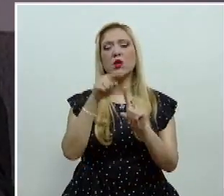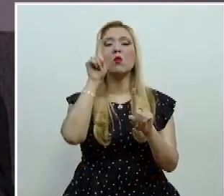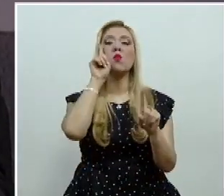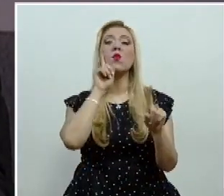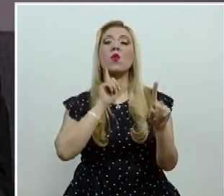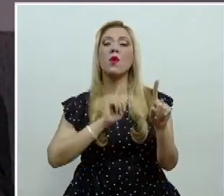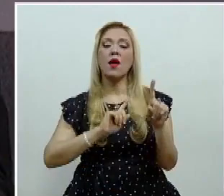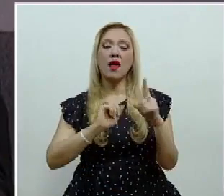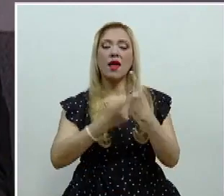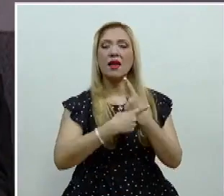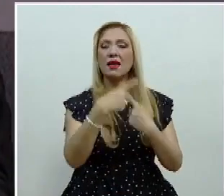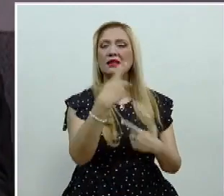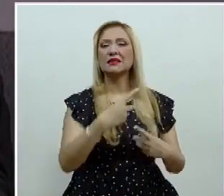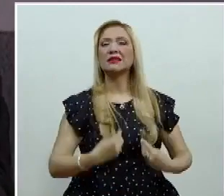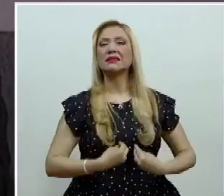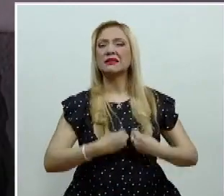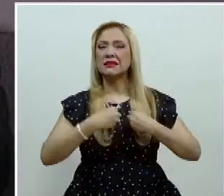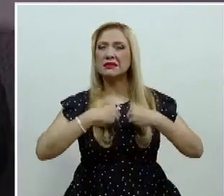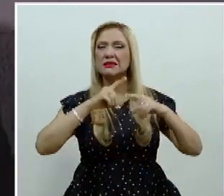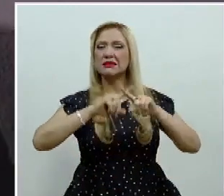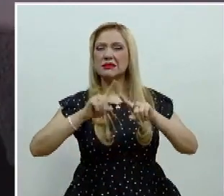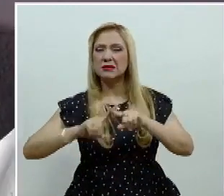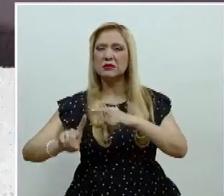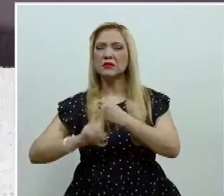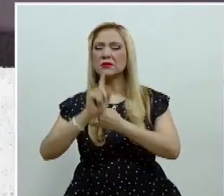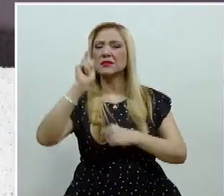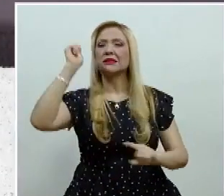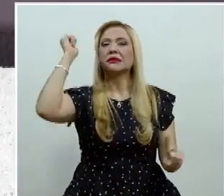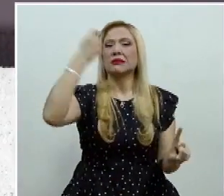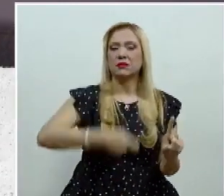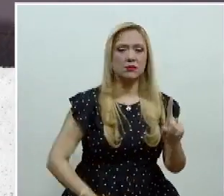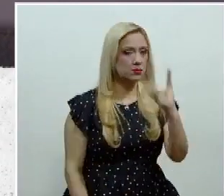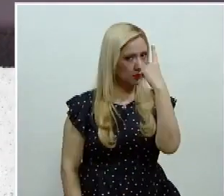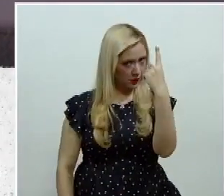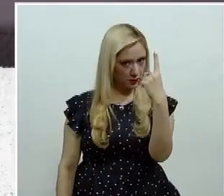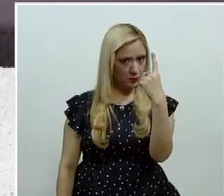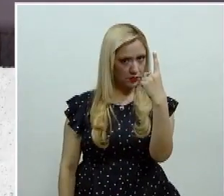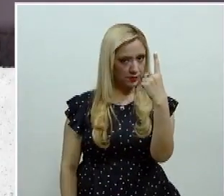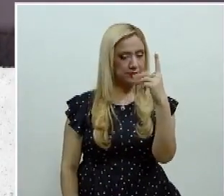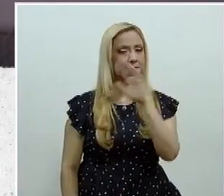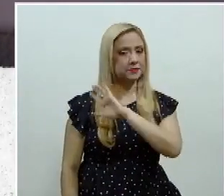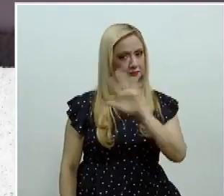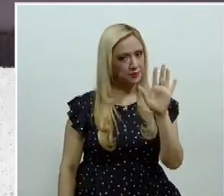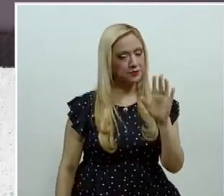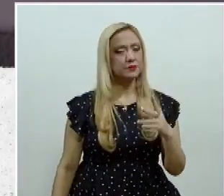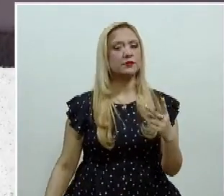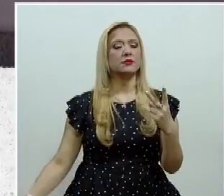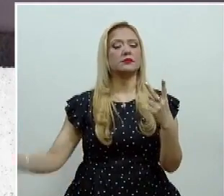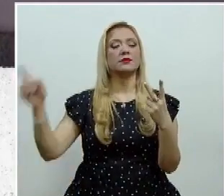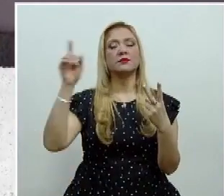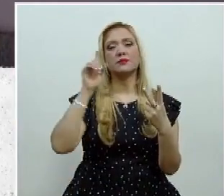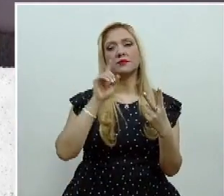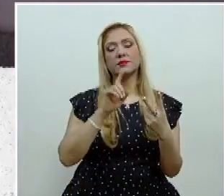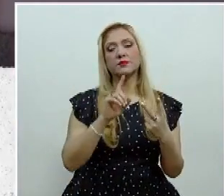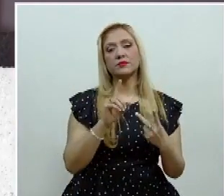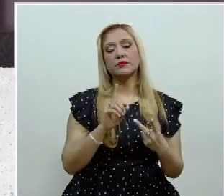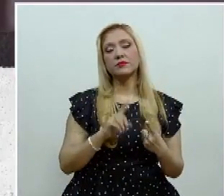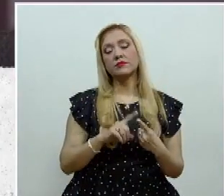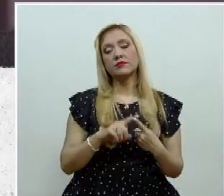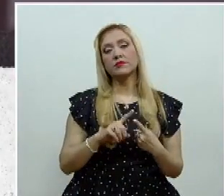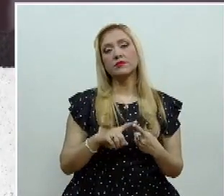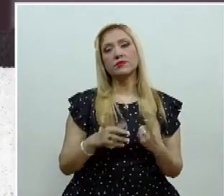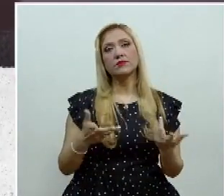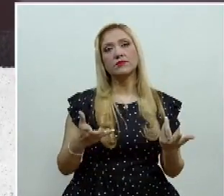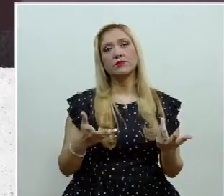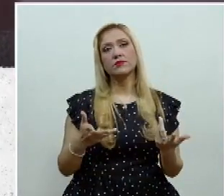género. Siempre. O sea, es lo primero que se tiene que hacer. Y bueno, perspectiva de género, pues a